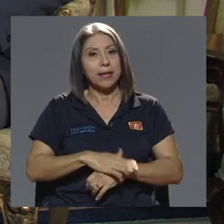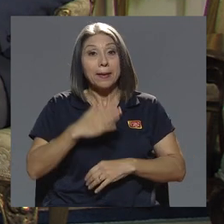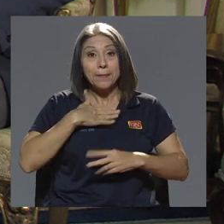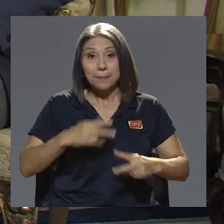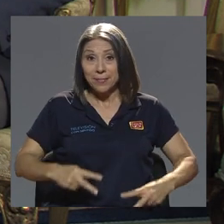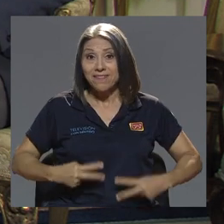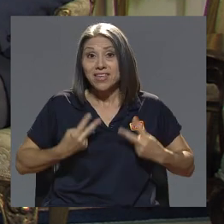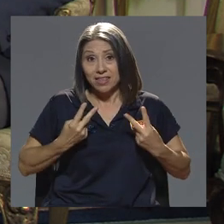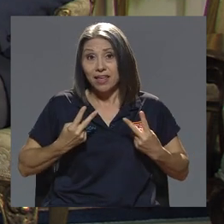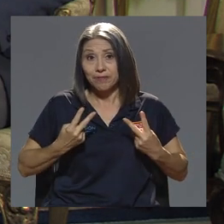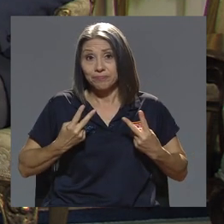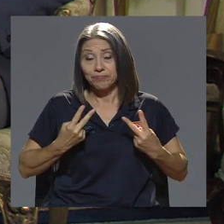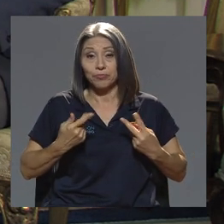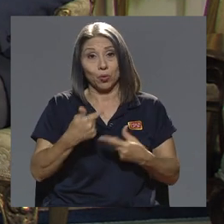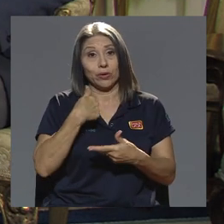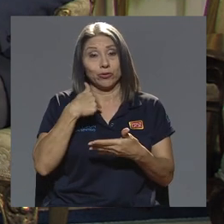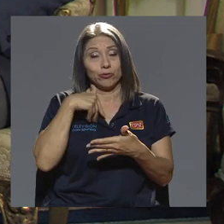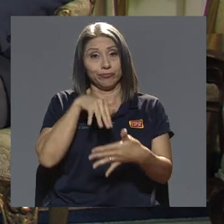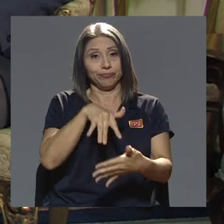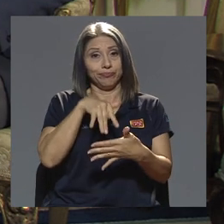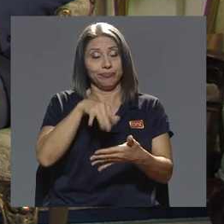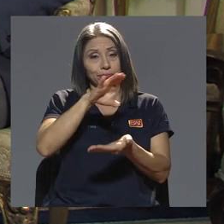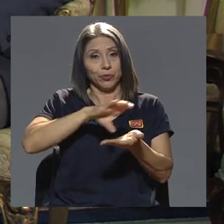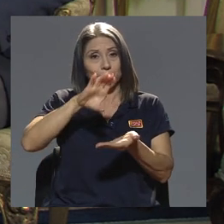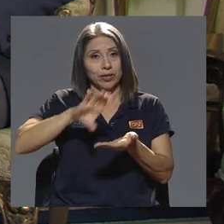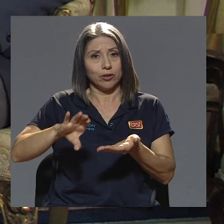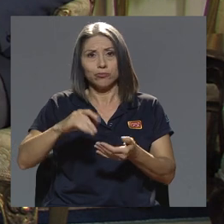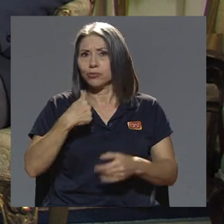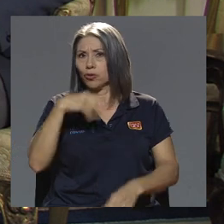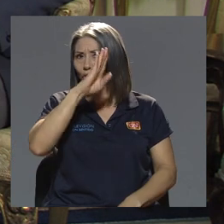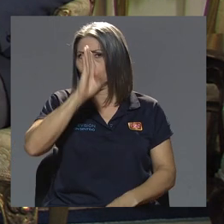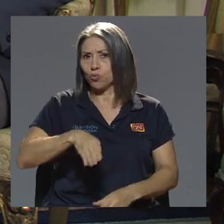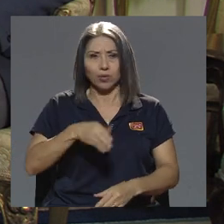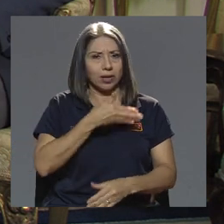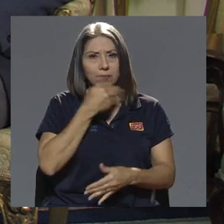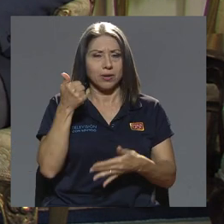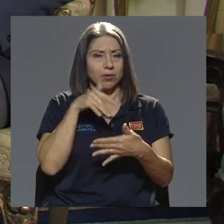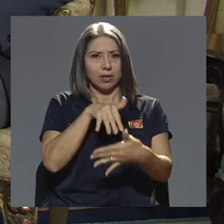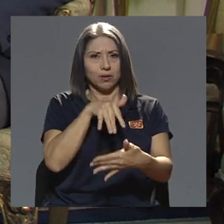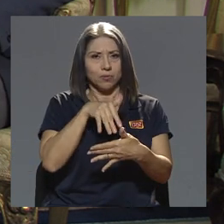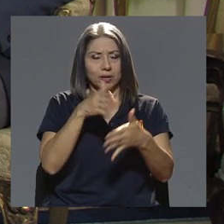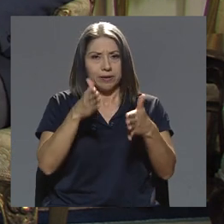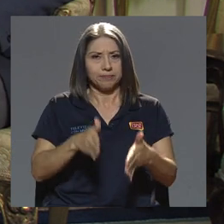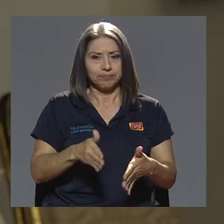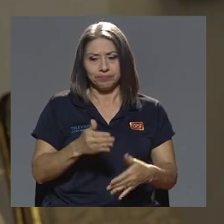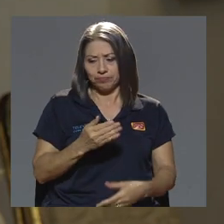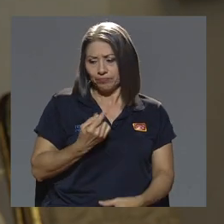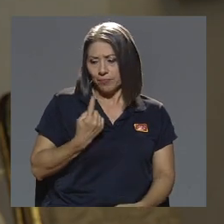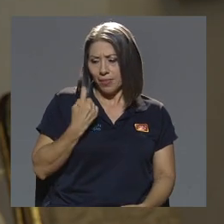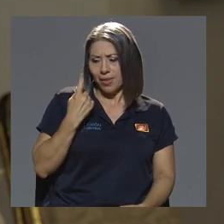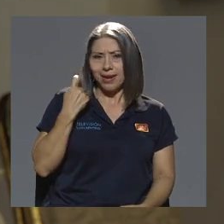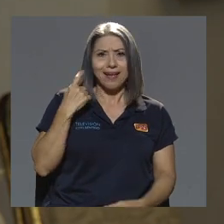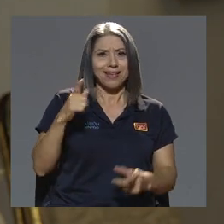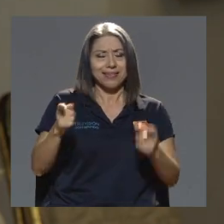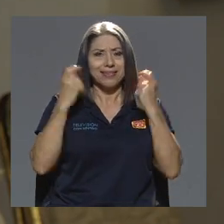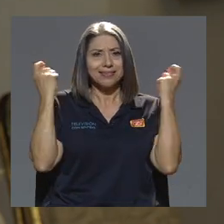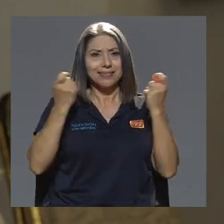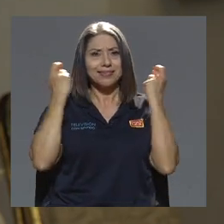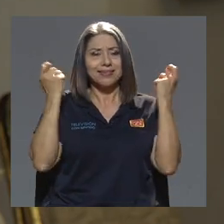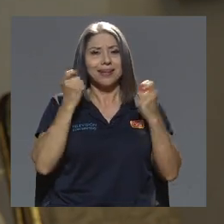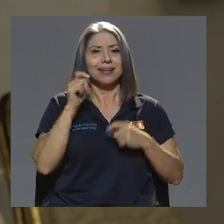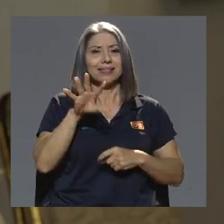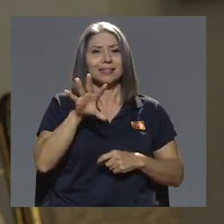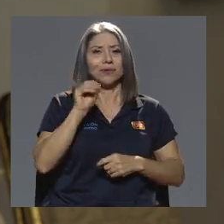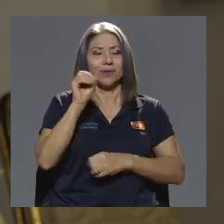vida, por ejemplo, mi paso por el colegio, nunca fui la mejor alumna. Es más, ahora acabo de estar celebrando los